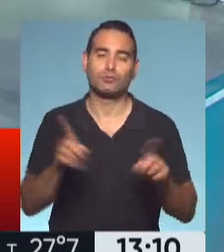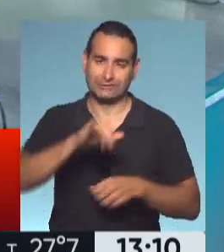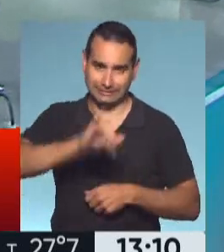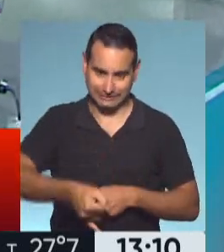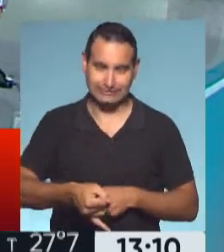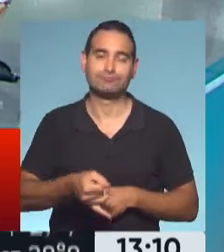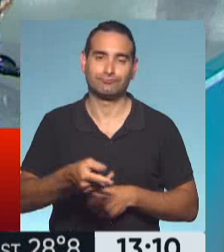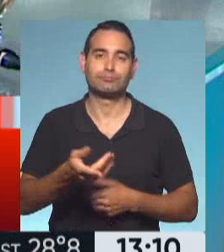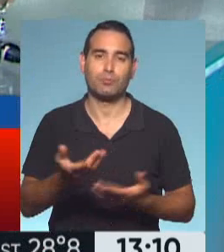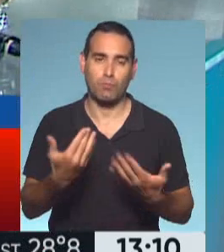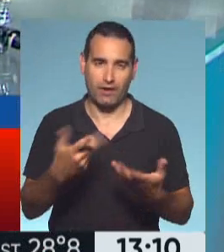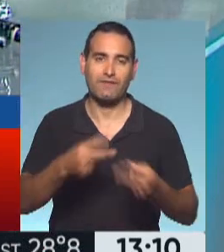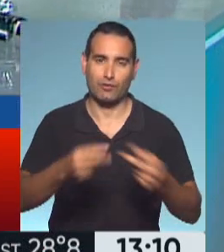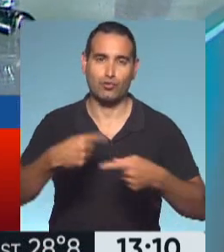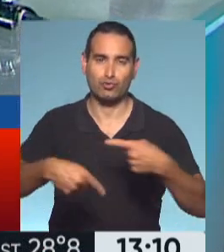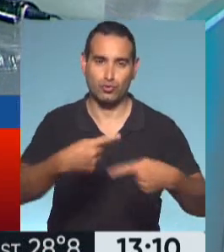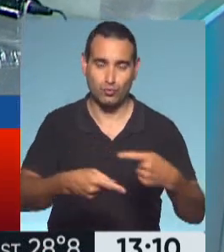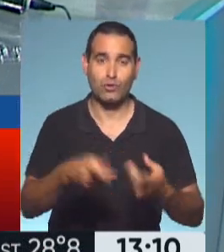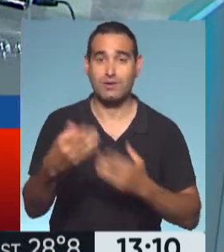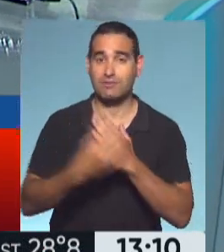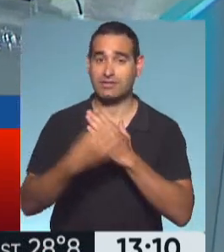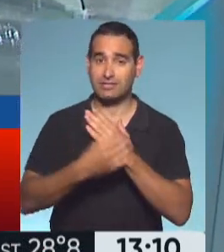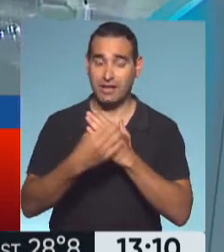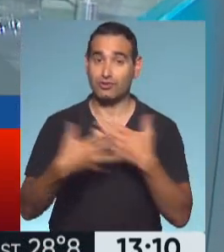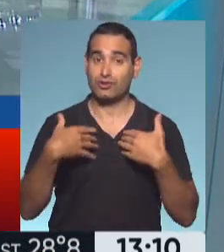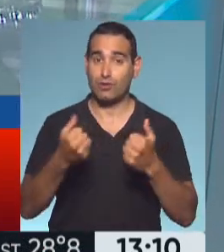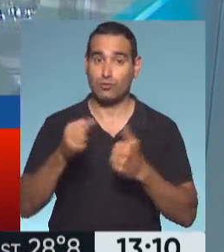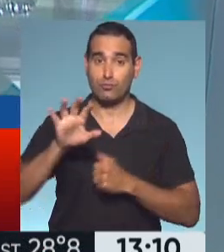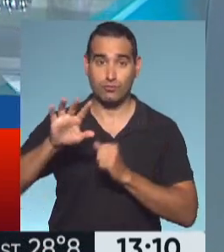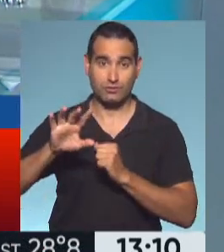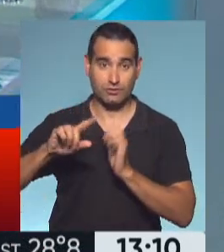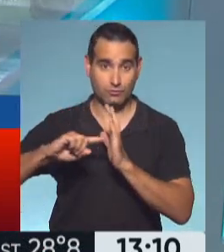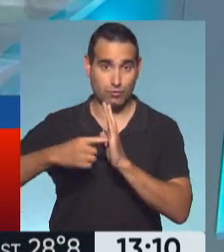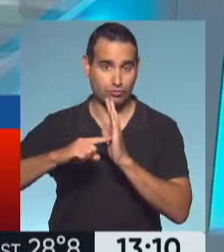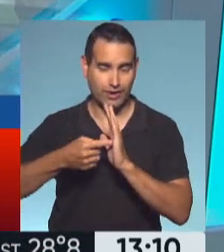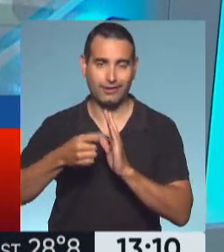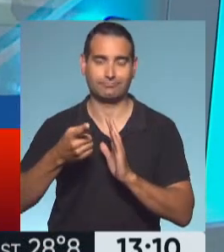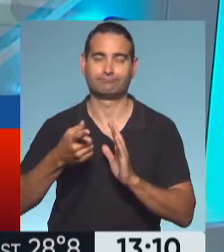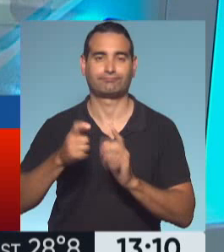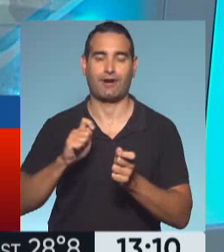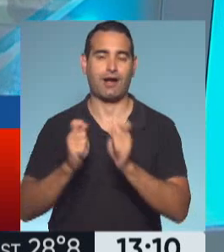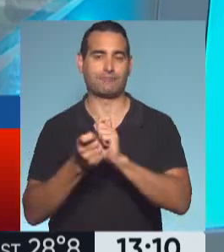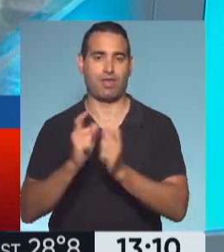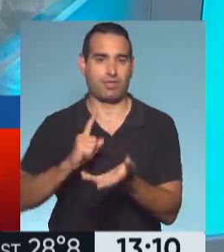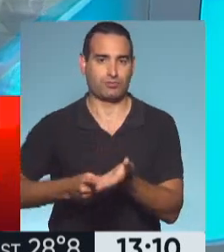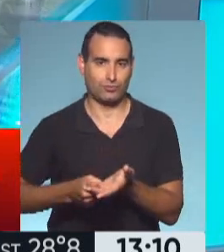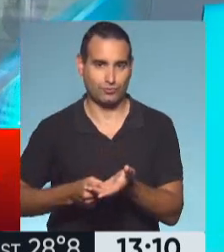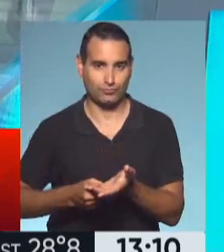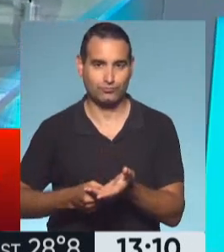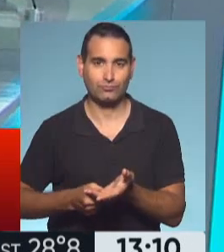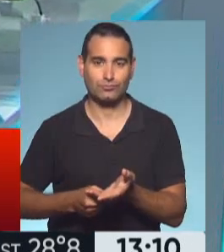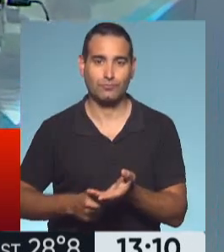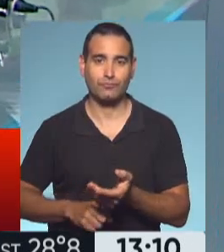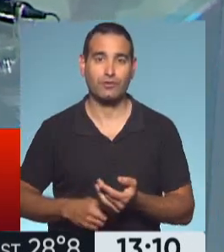hubo una corrección por parte del ministerio de salud de la provincia de buenos aires- el que leyó la